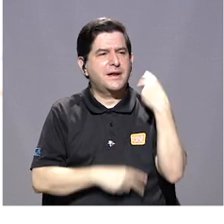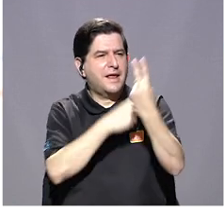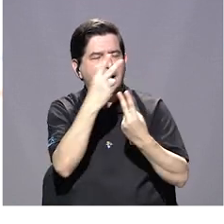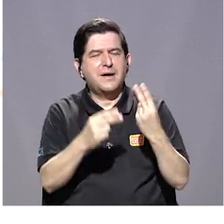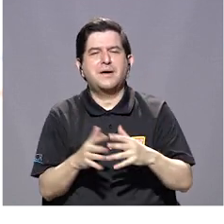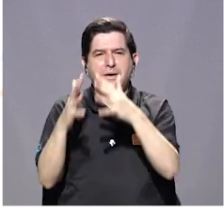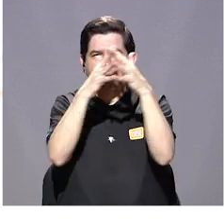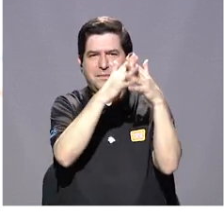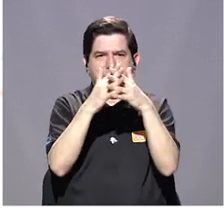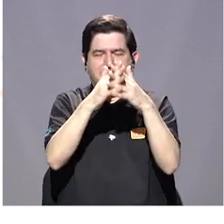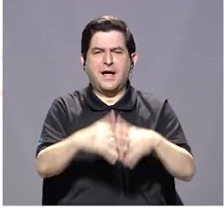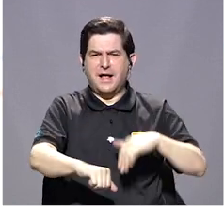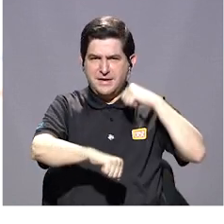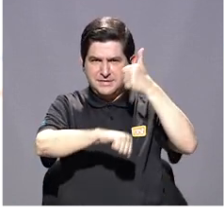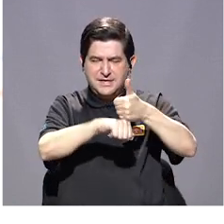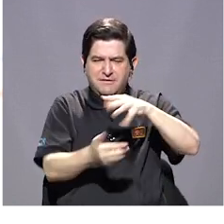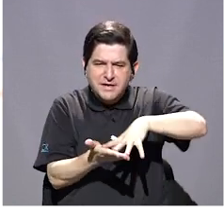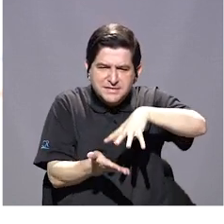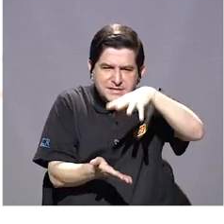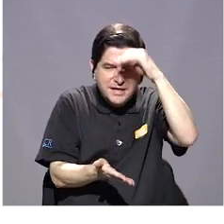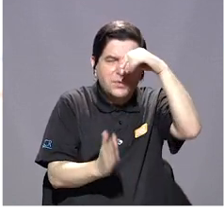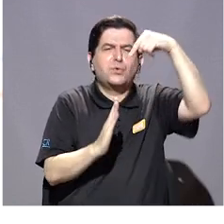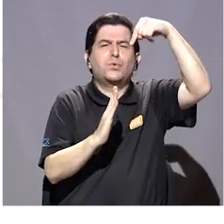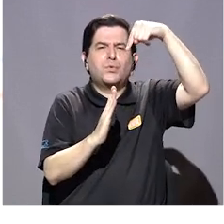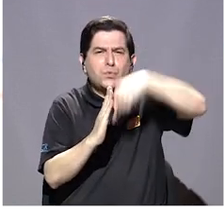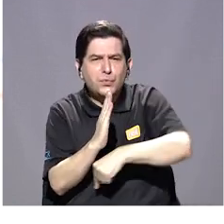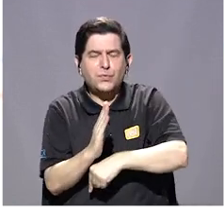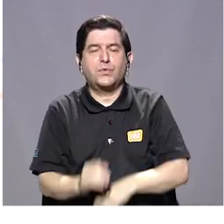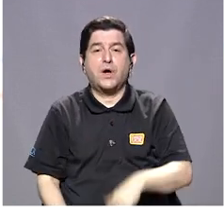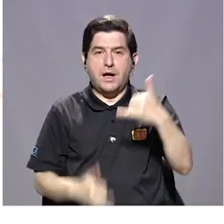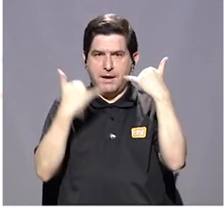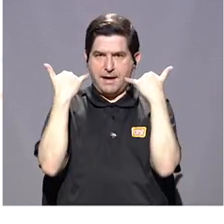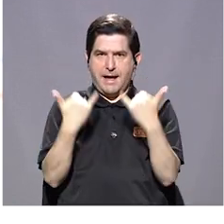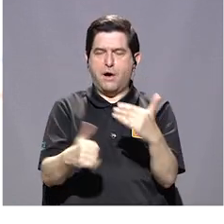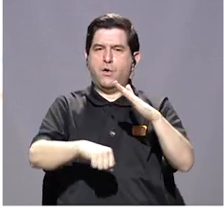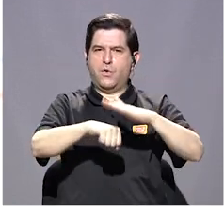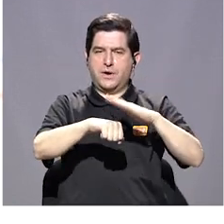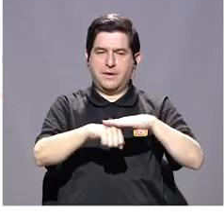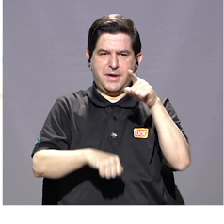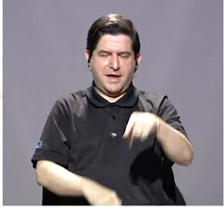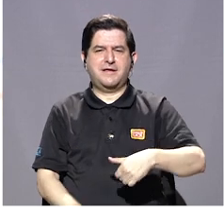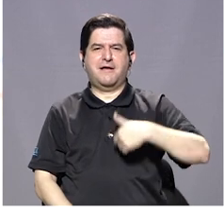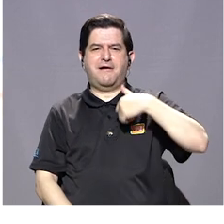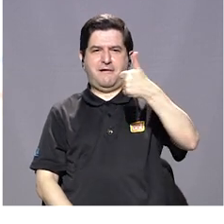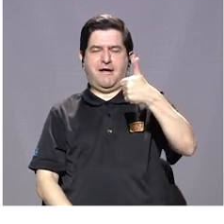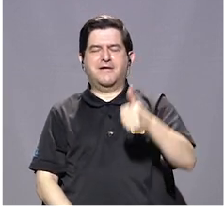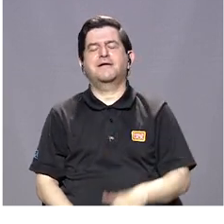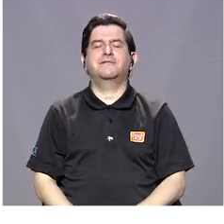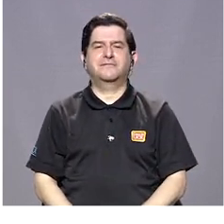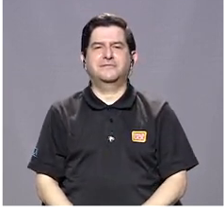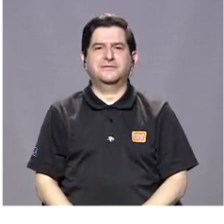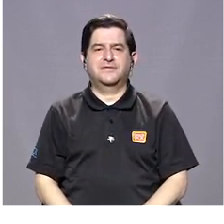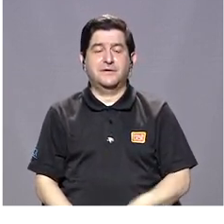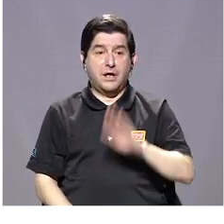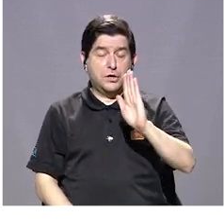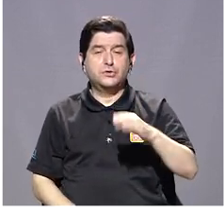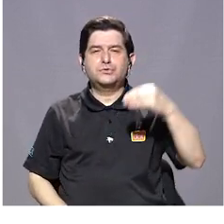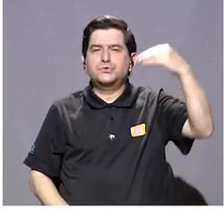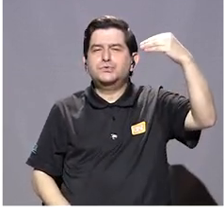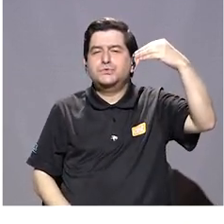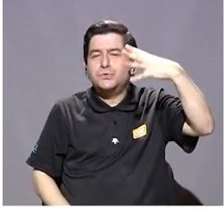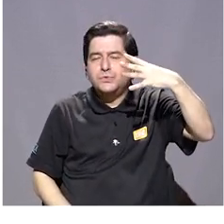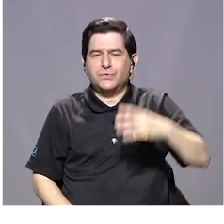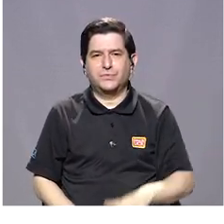le marcaría con aprendizajes profundos que hoy le permiten ser una triunfadora del terror. Su luz,